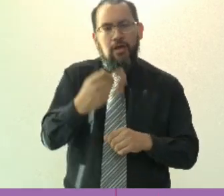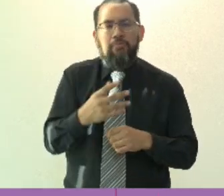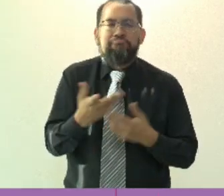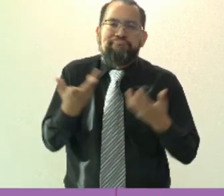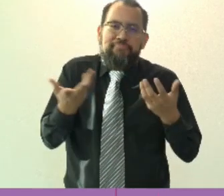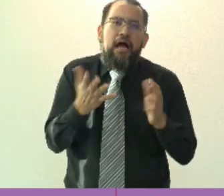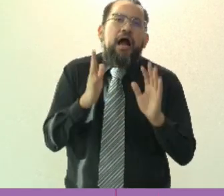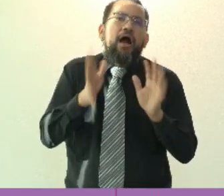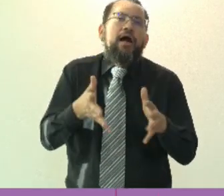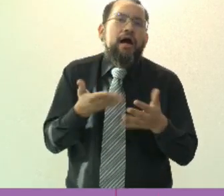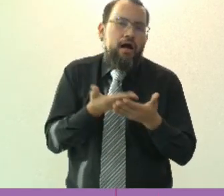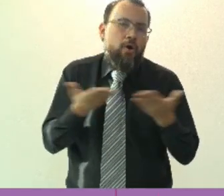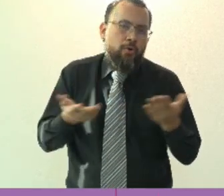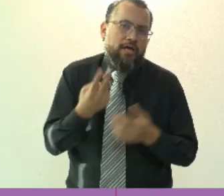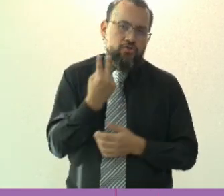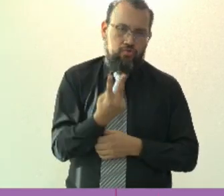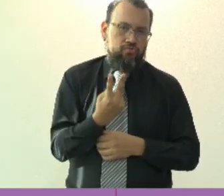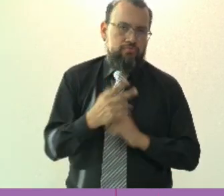haya sido, ya están los dos.